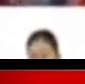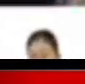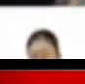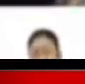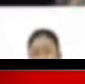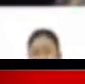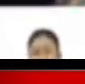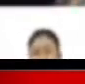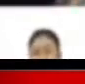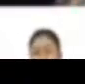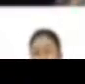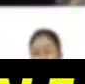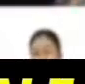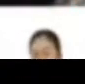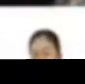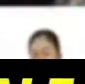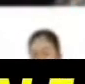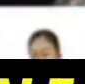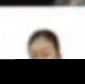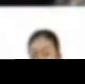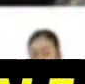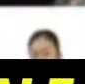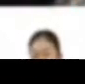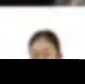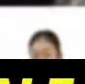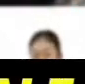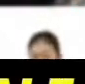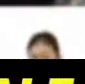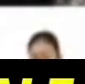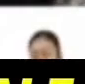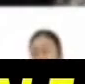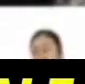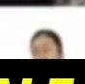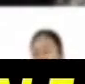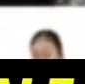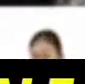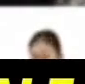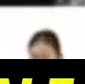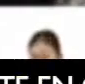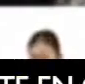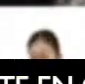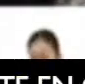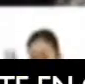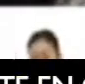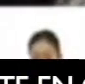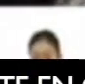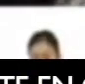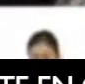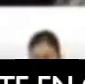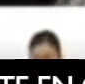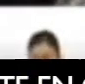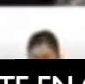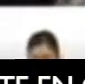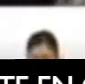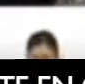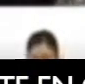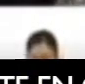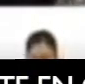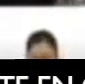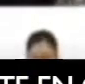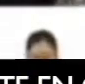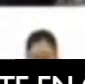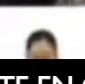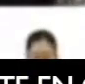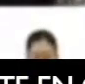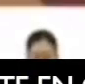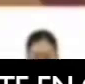los jóvenes que van en preparatoria, y no solamente ha destinado recursos al pueblo, sino además construyó